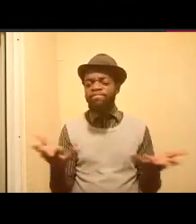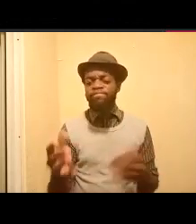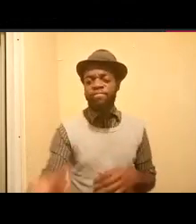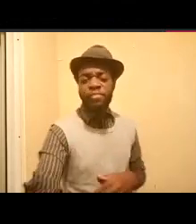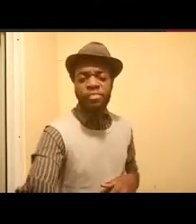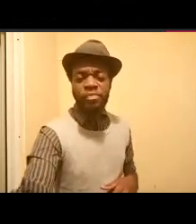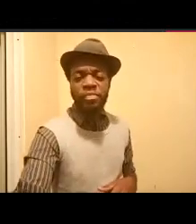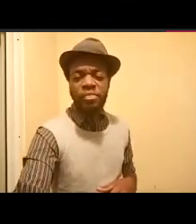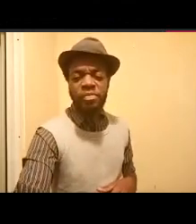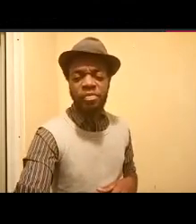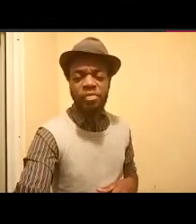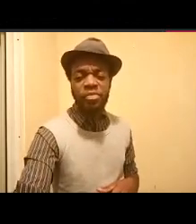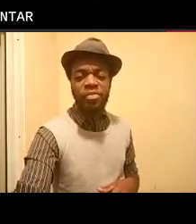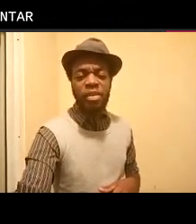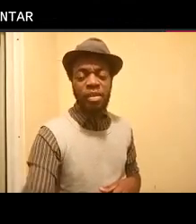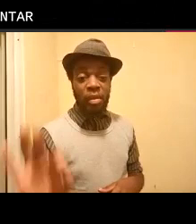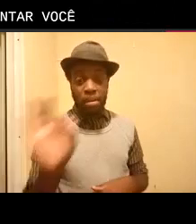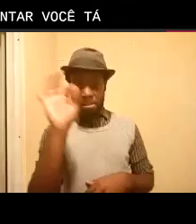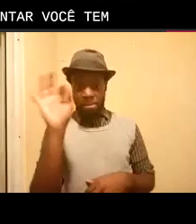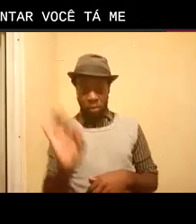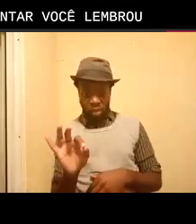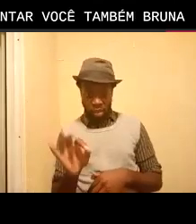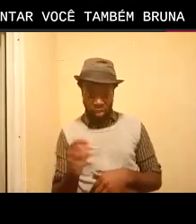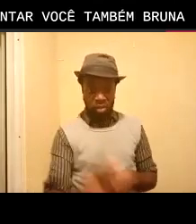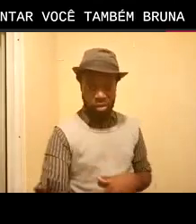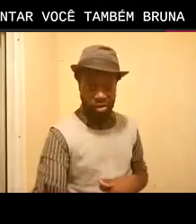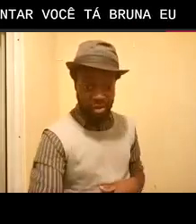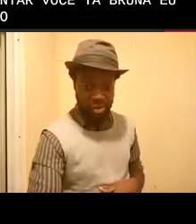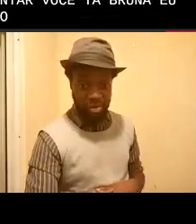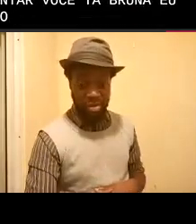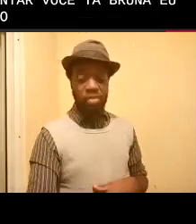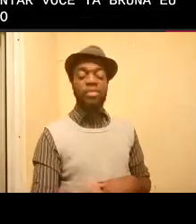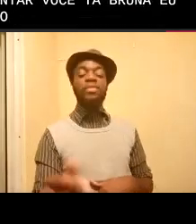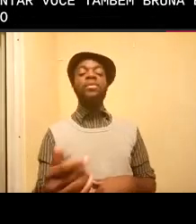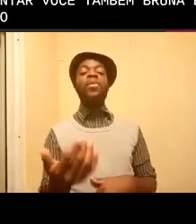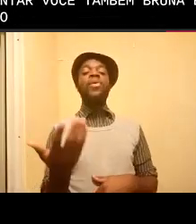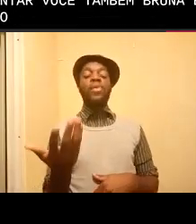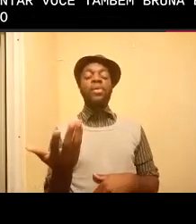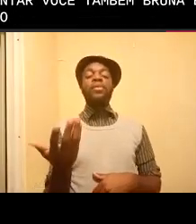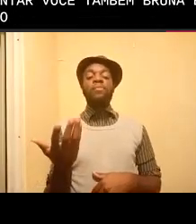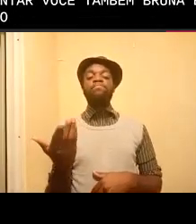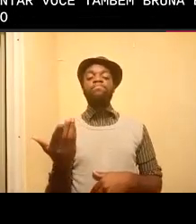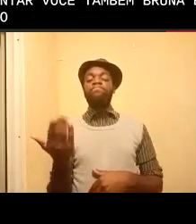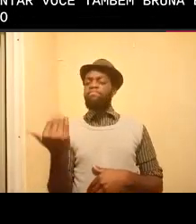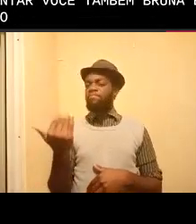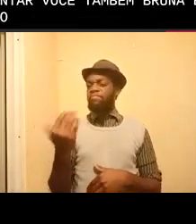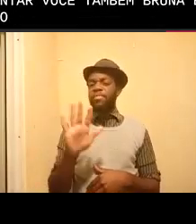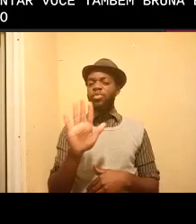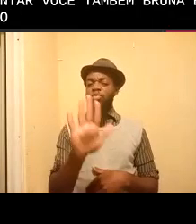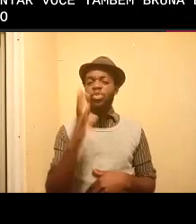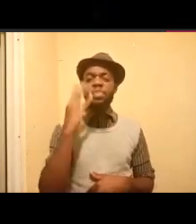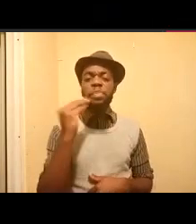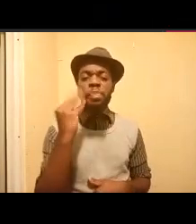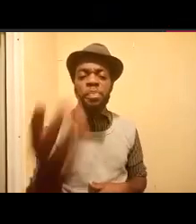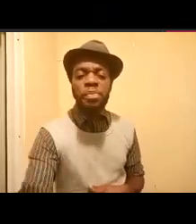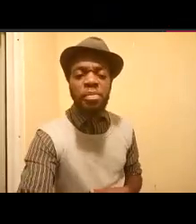¿Se recuerda la pregunta? Yo ¿No? sí me recuerdo. Ajá. Ah, bueno. ¿Cuál es Es su cómo experiencia? ajá, con los proveedores